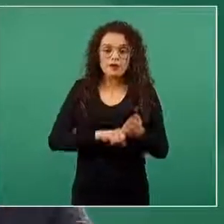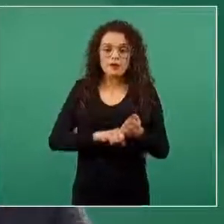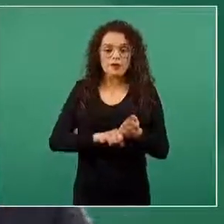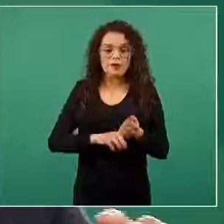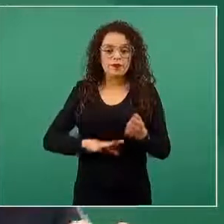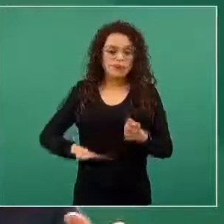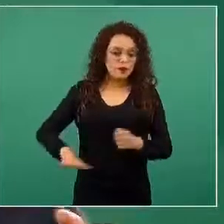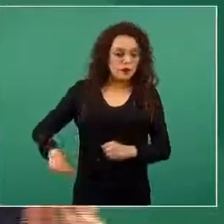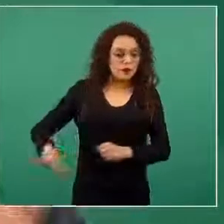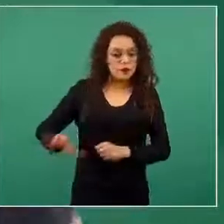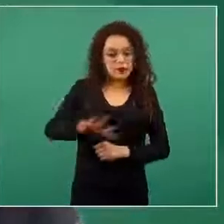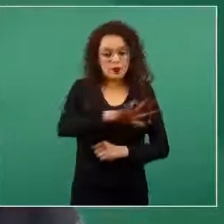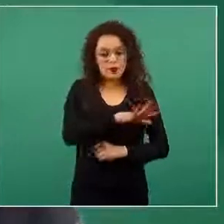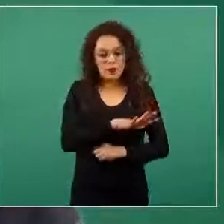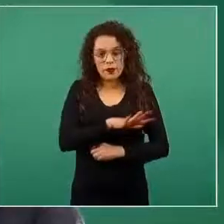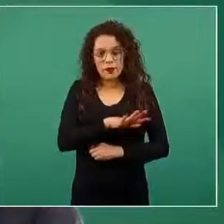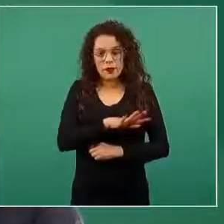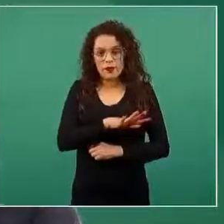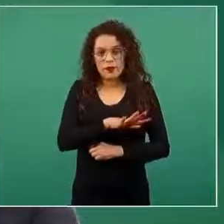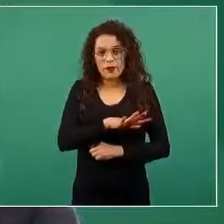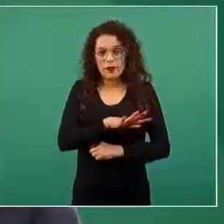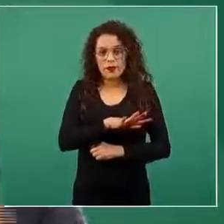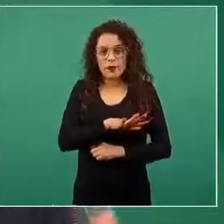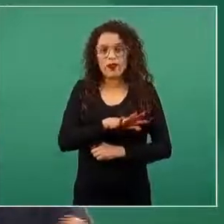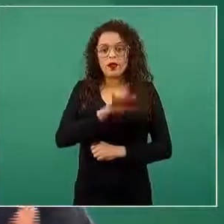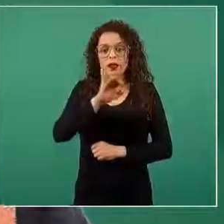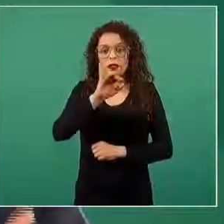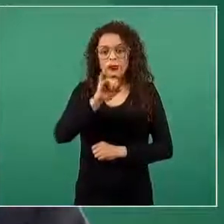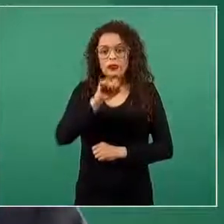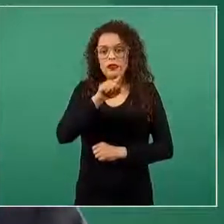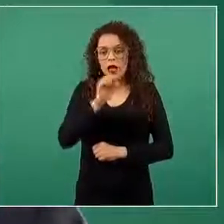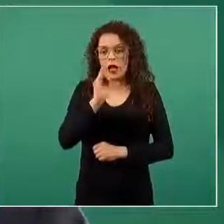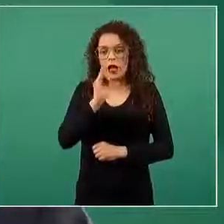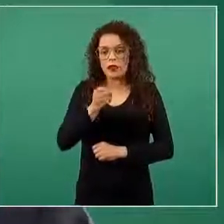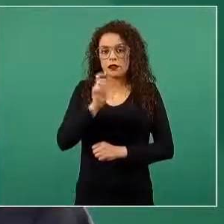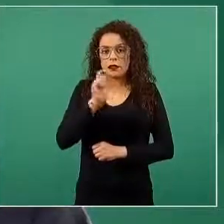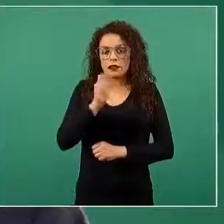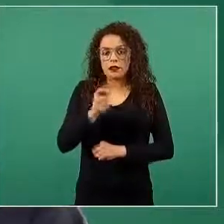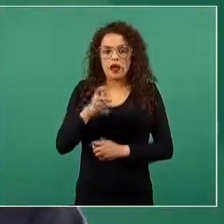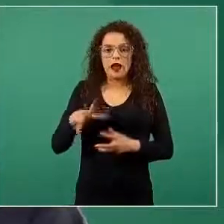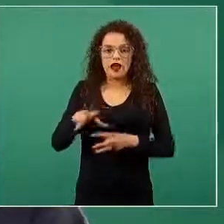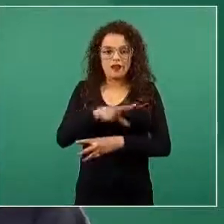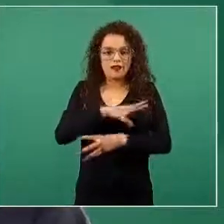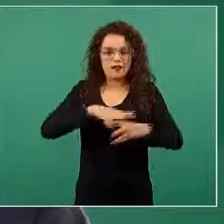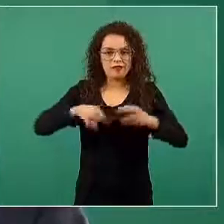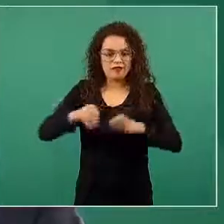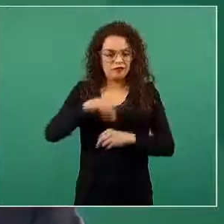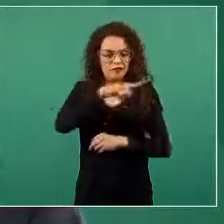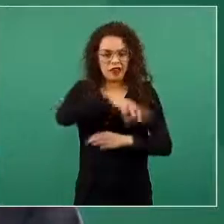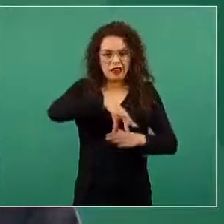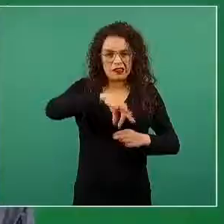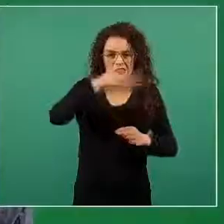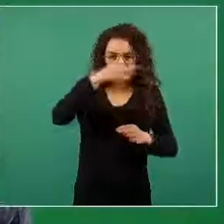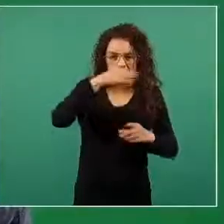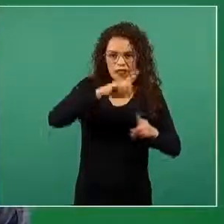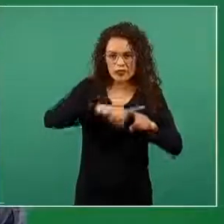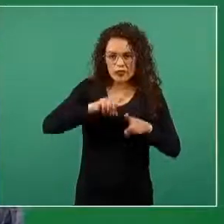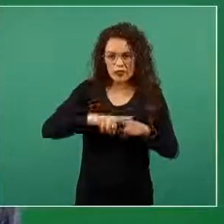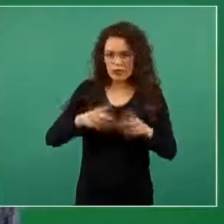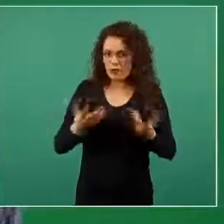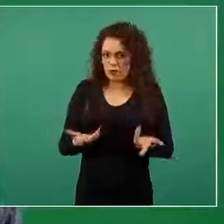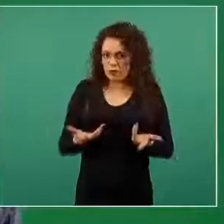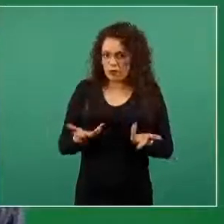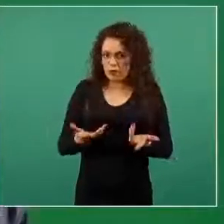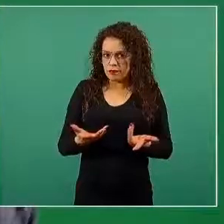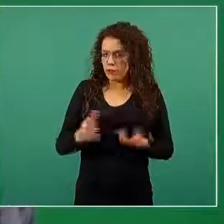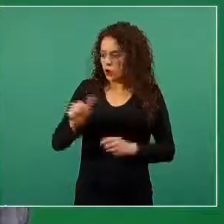económicos que han estado fomentando esta sustitución de nuestra riqueza alimentaria por una muy